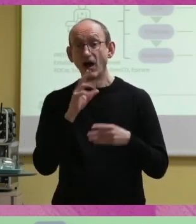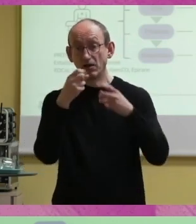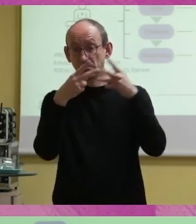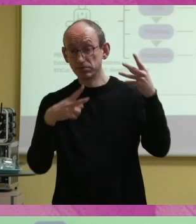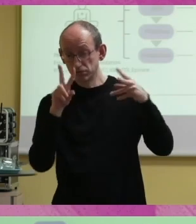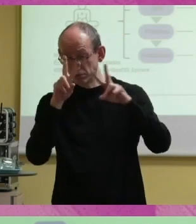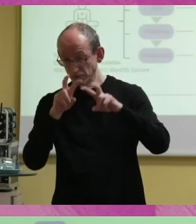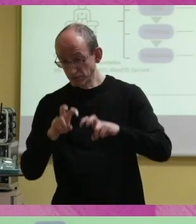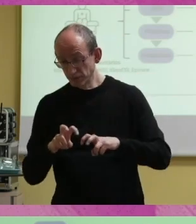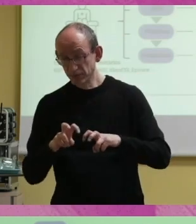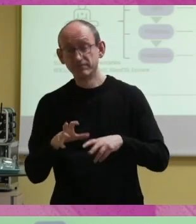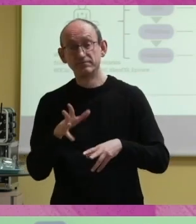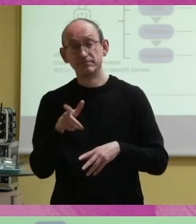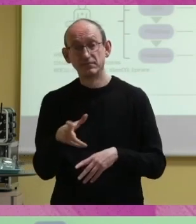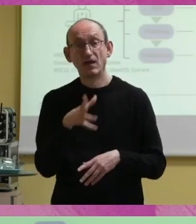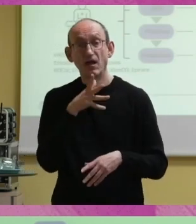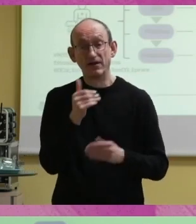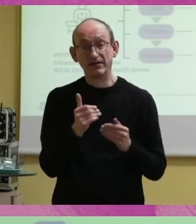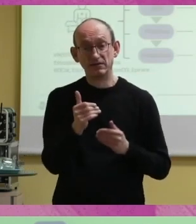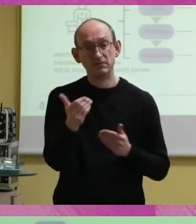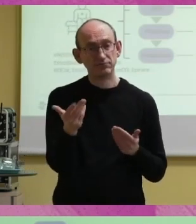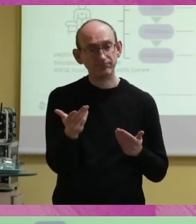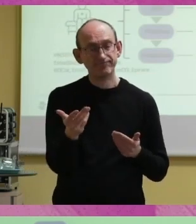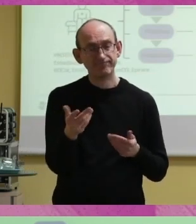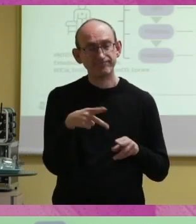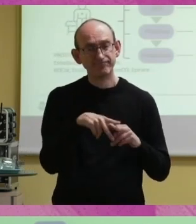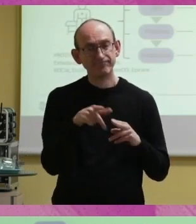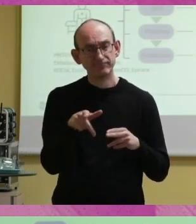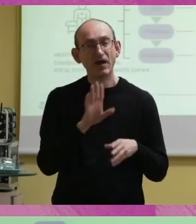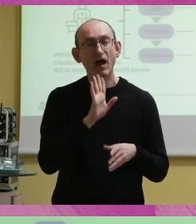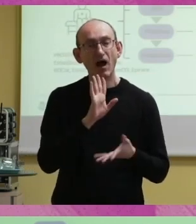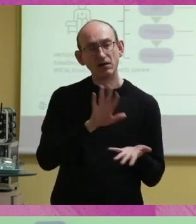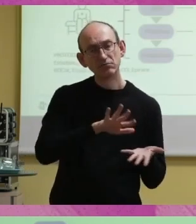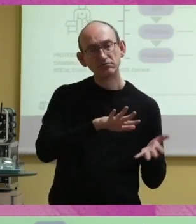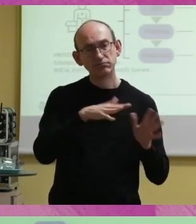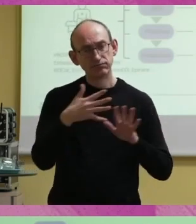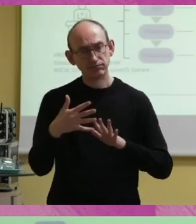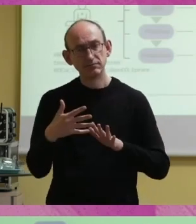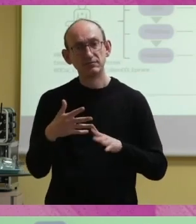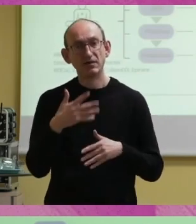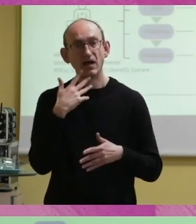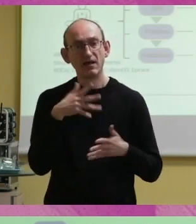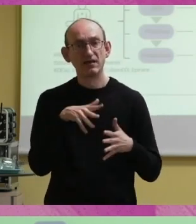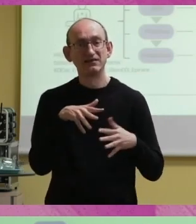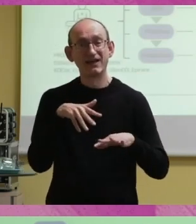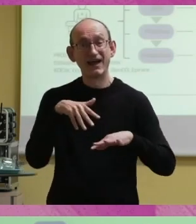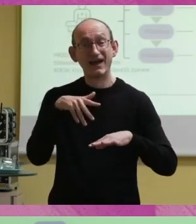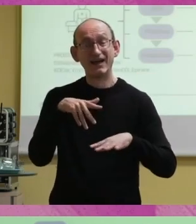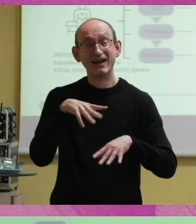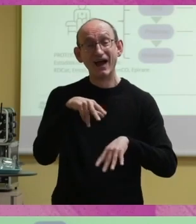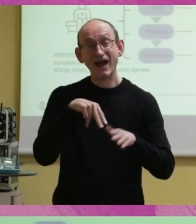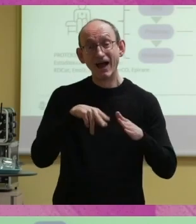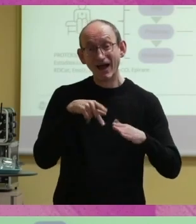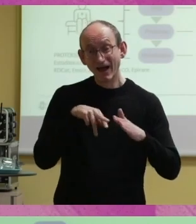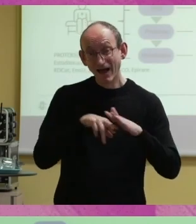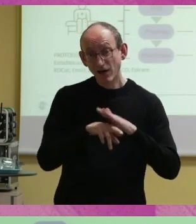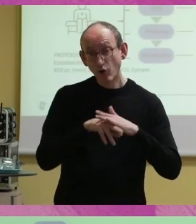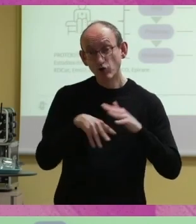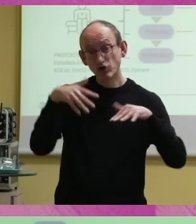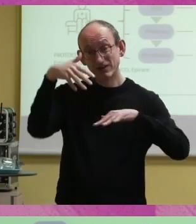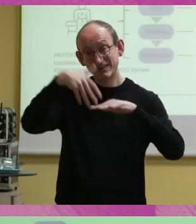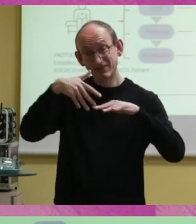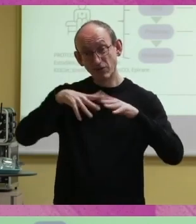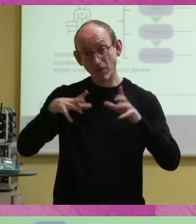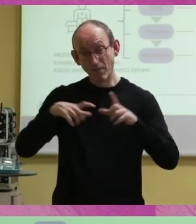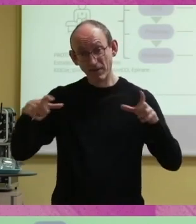Actualmente se está trabajando en herramientas que el día de mañana van a transformar esto con estas herramientas de cribado masivo y aunando una metabolómica